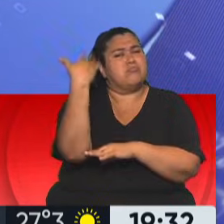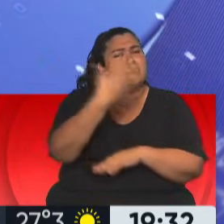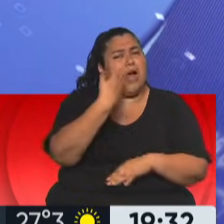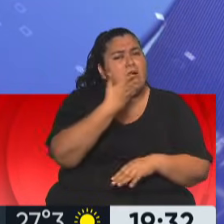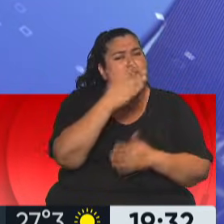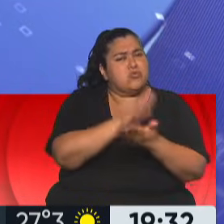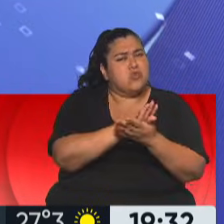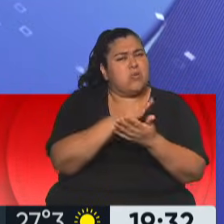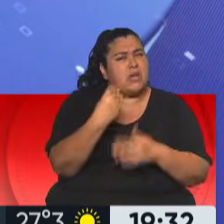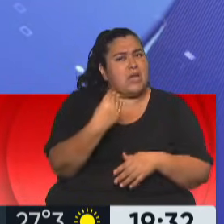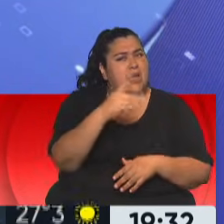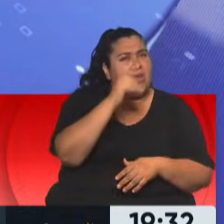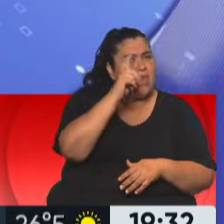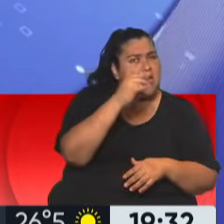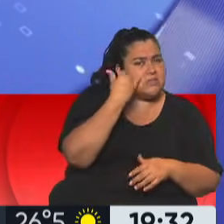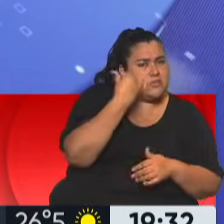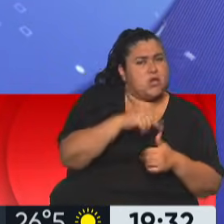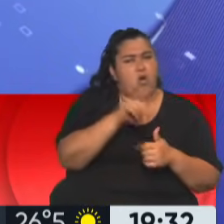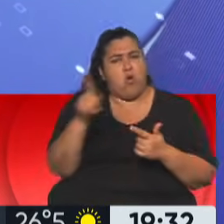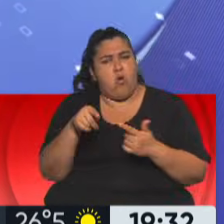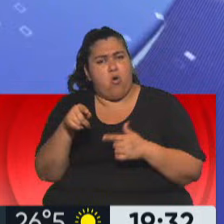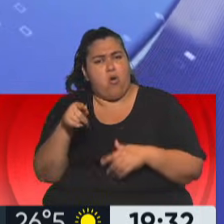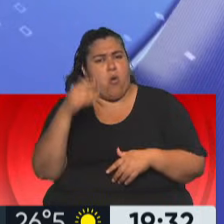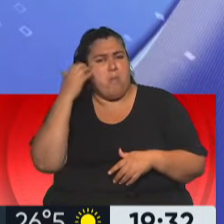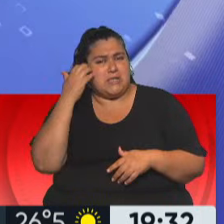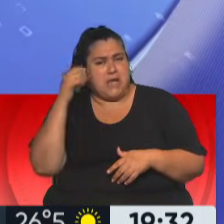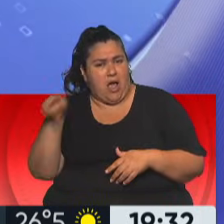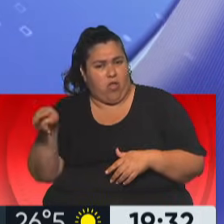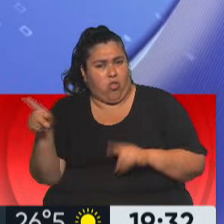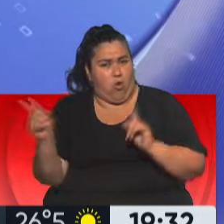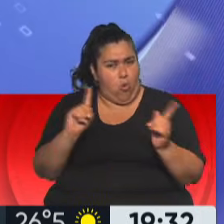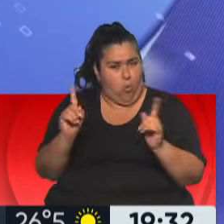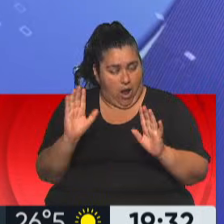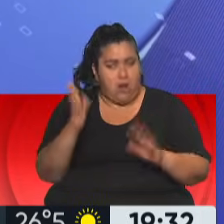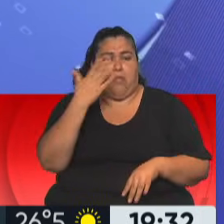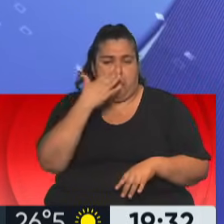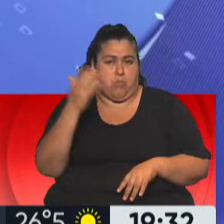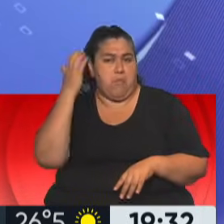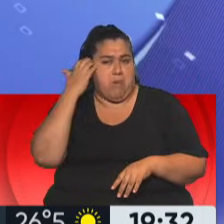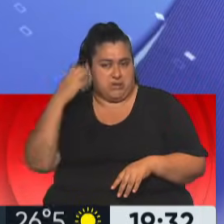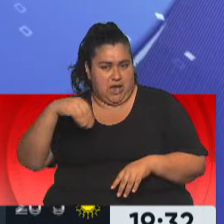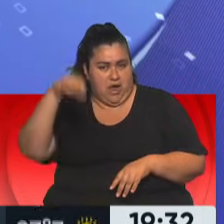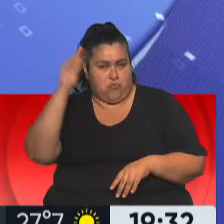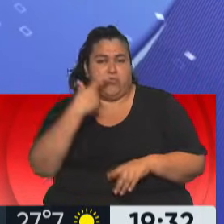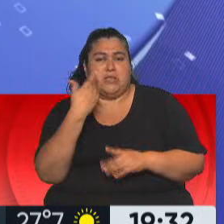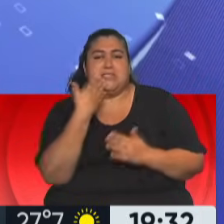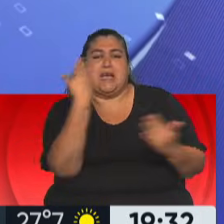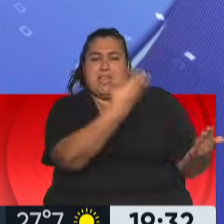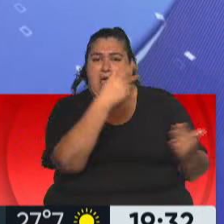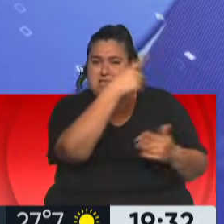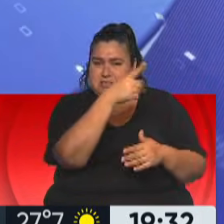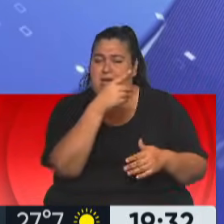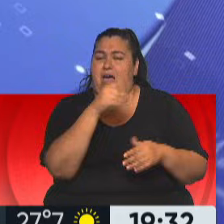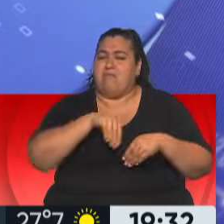de Delcy Rodríguez o si estaba hablando de María Corina Machado. Sí. María Corina Machado salió después a postear, a agradecerle a Donald Trump, digamos, muy en